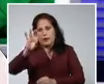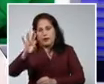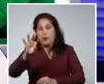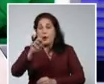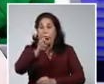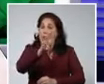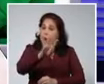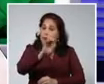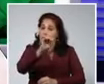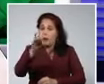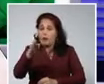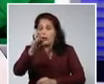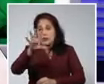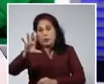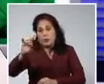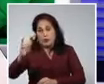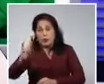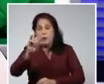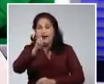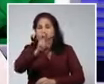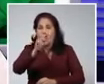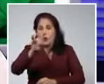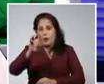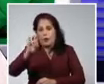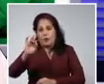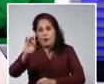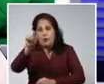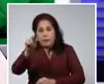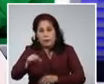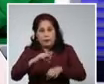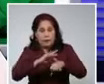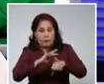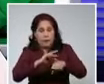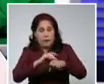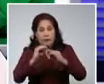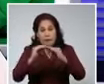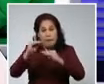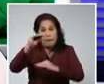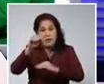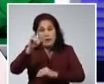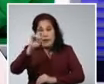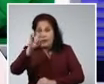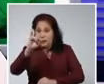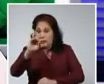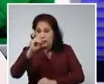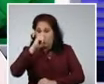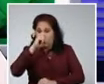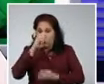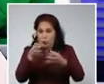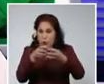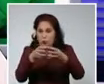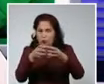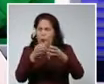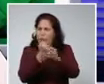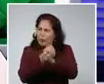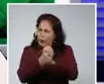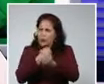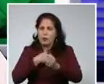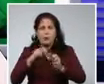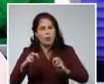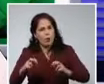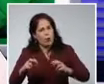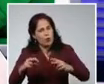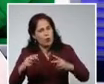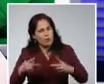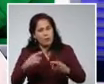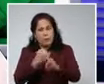59, 293, y de más de 60 años, grupo que siempre, reitero, de mucho